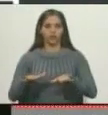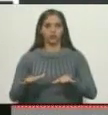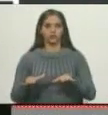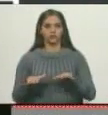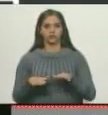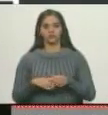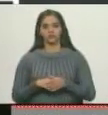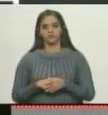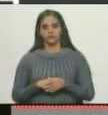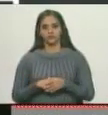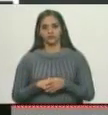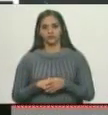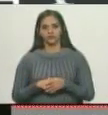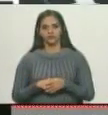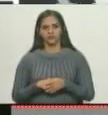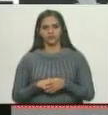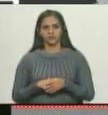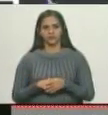Y